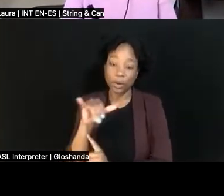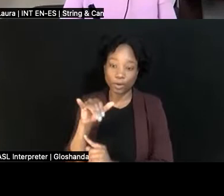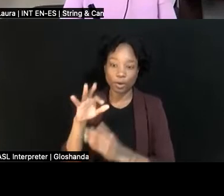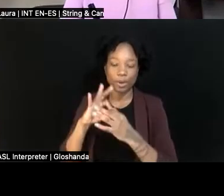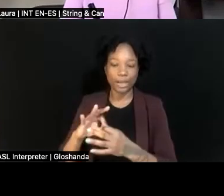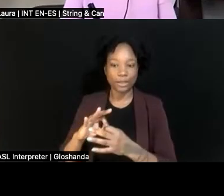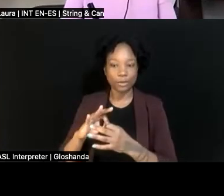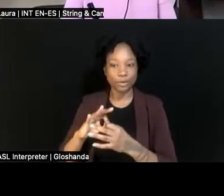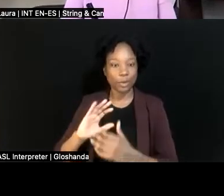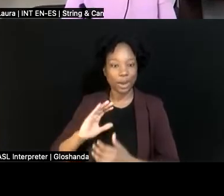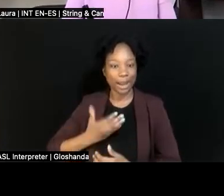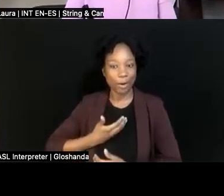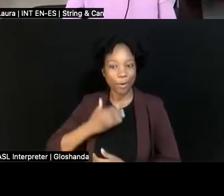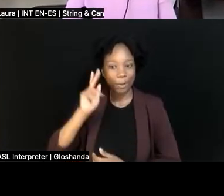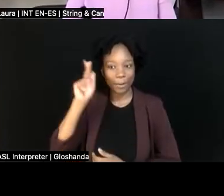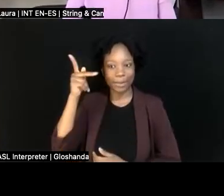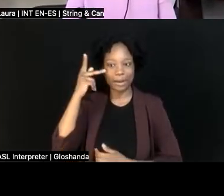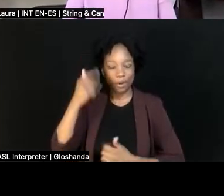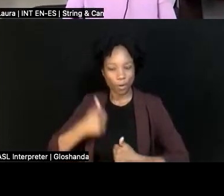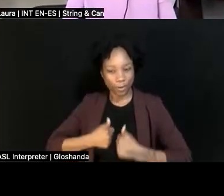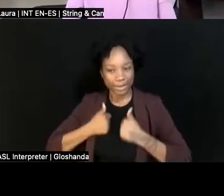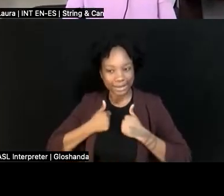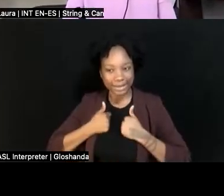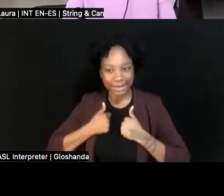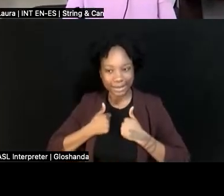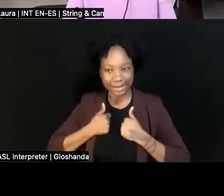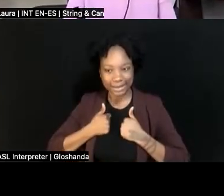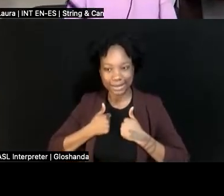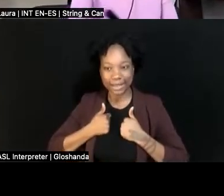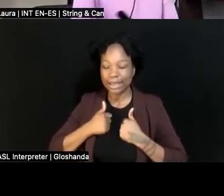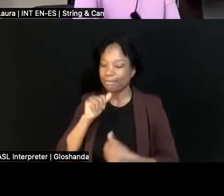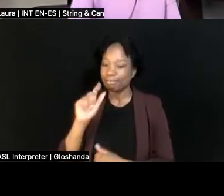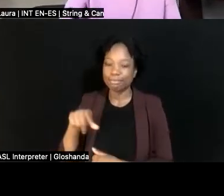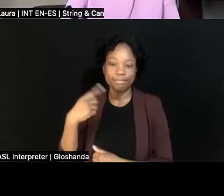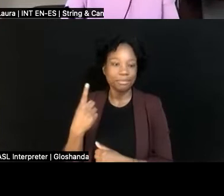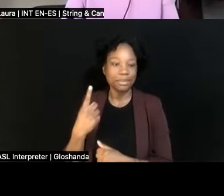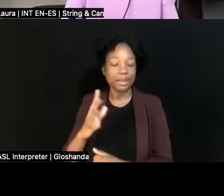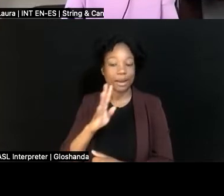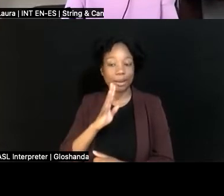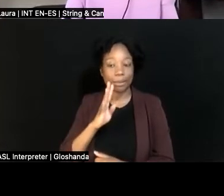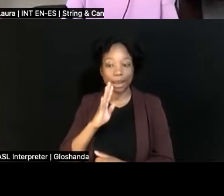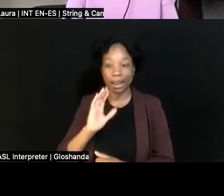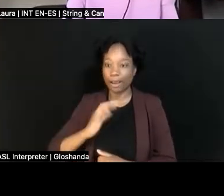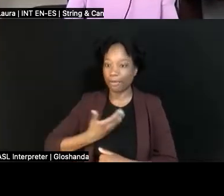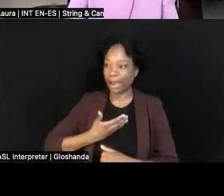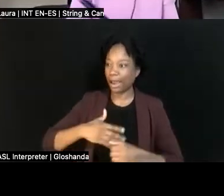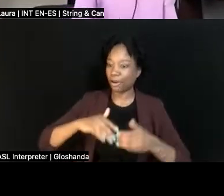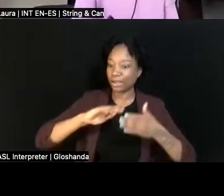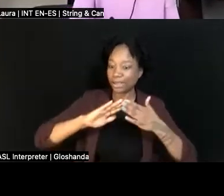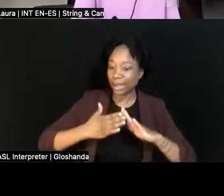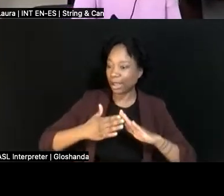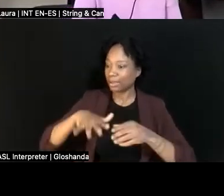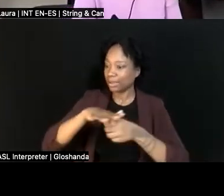existencia política, porque no es solamente hablarnos de nuestros pueblos, de